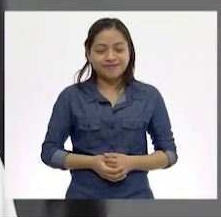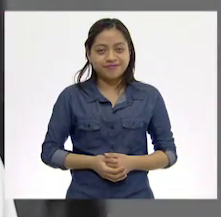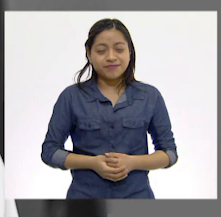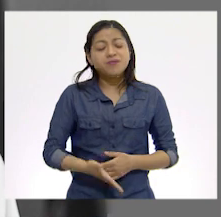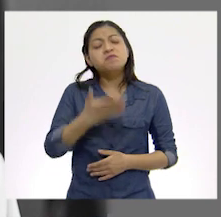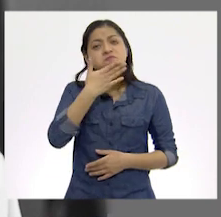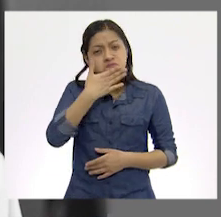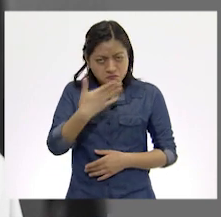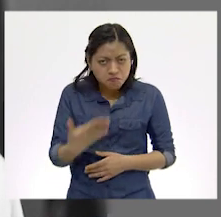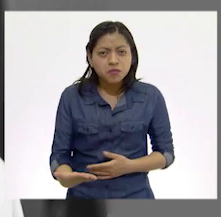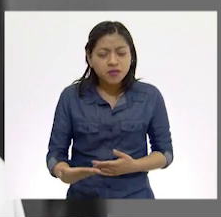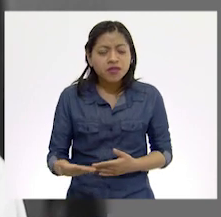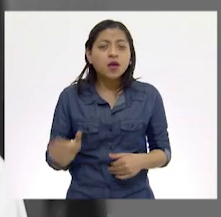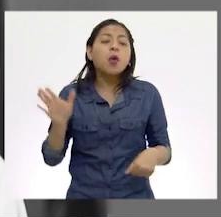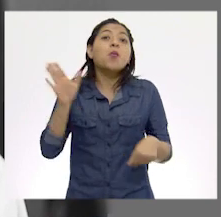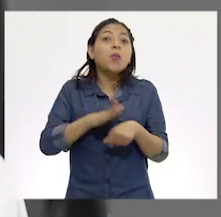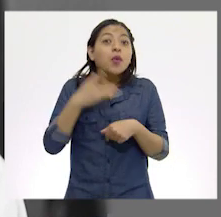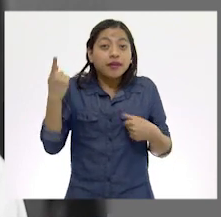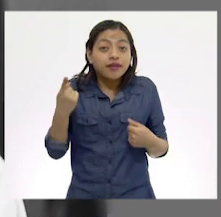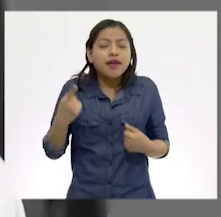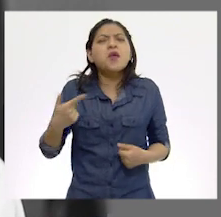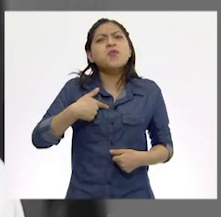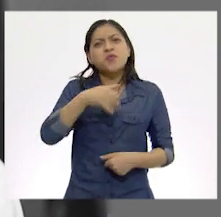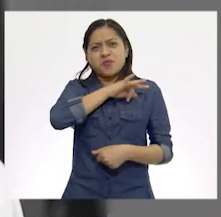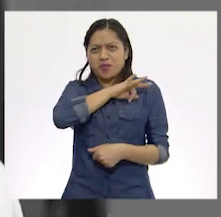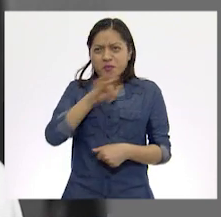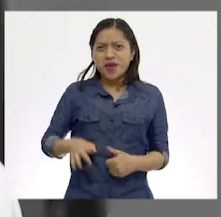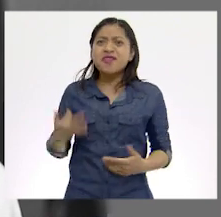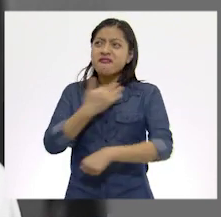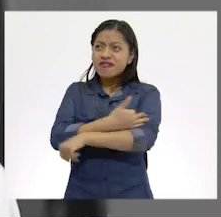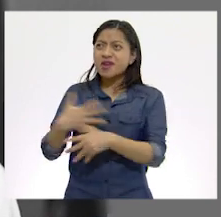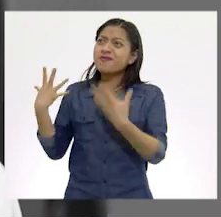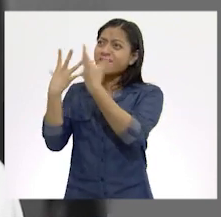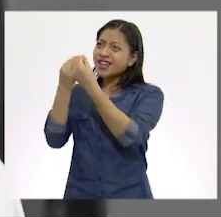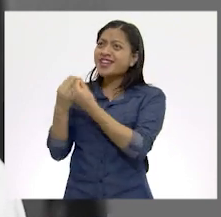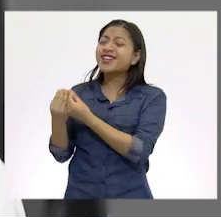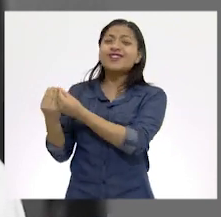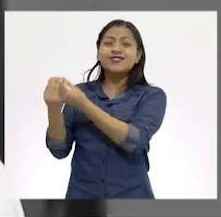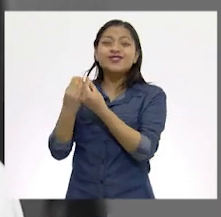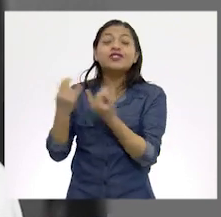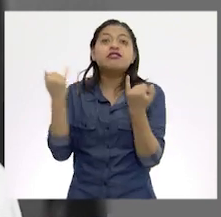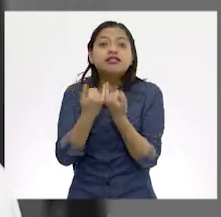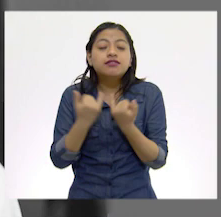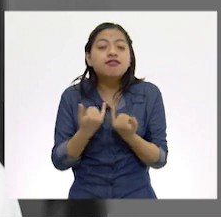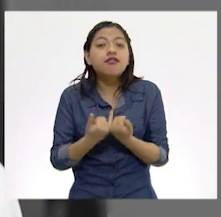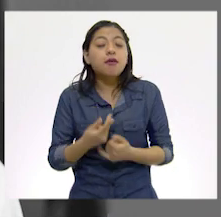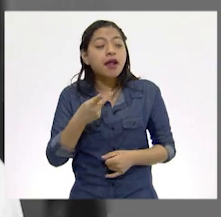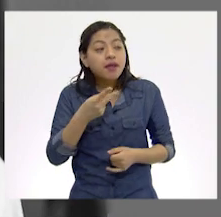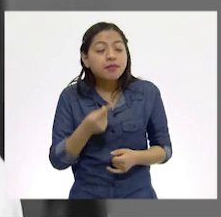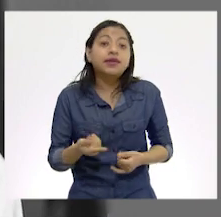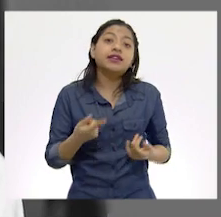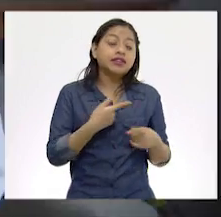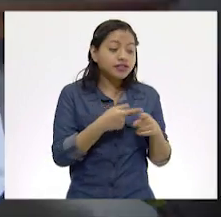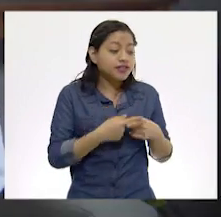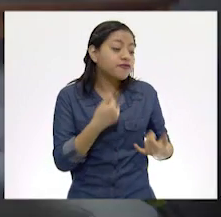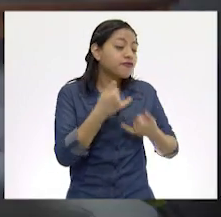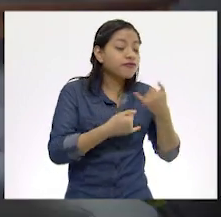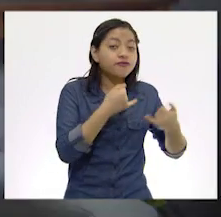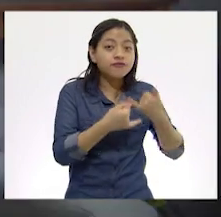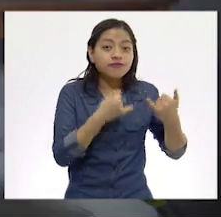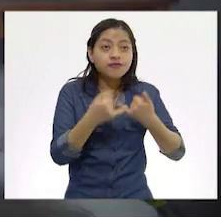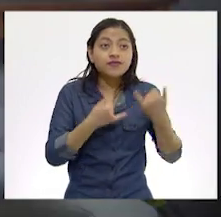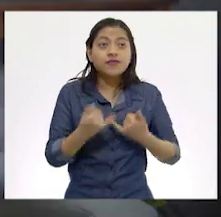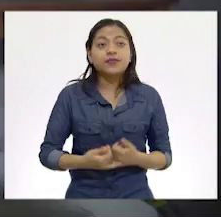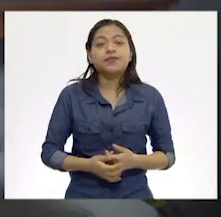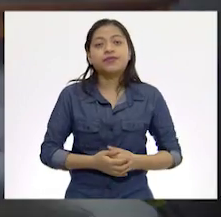Bien, porque puedo estar con mi familia más tiempo y puedo jugar con mis mascotas y ver las clases en TV. Mal,